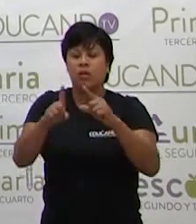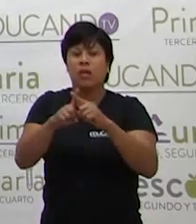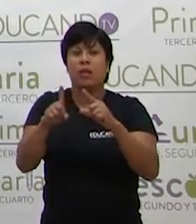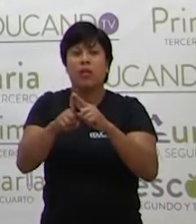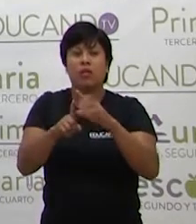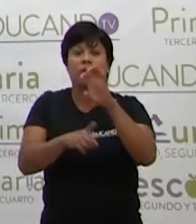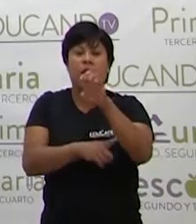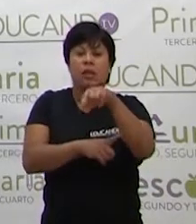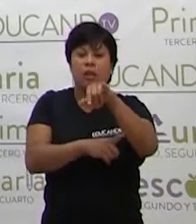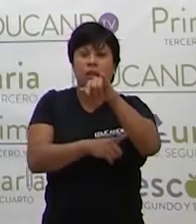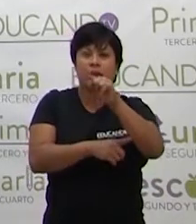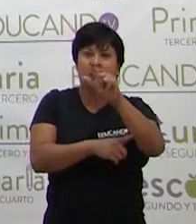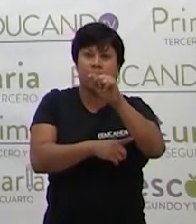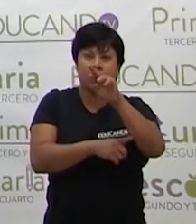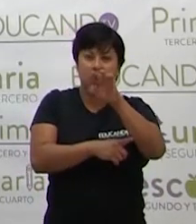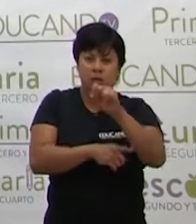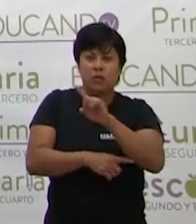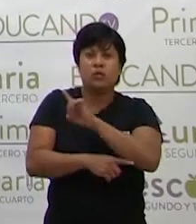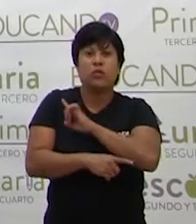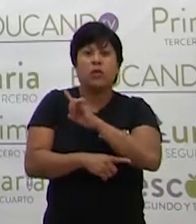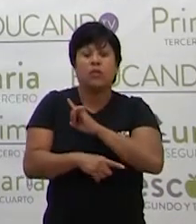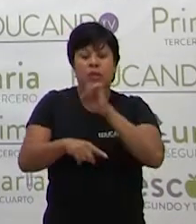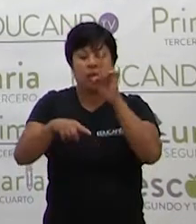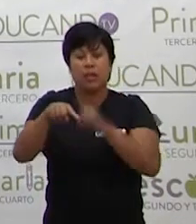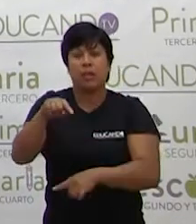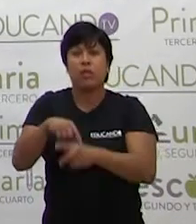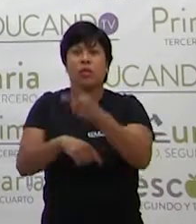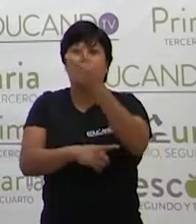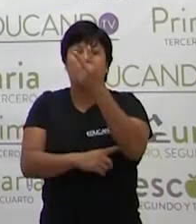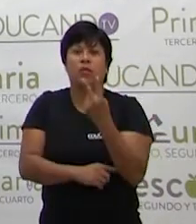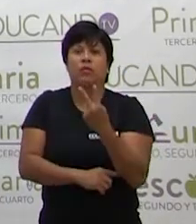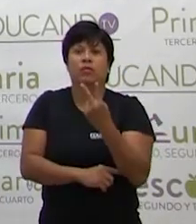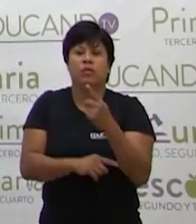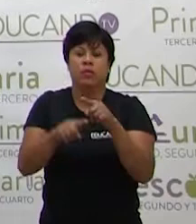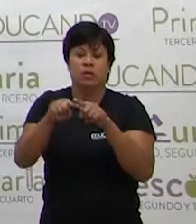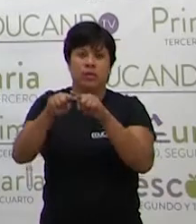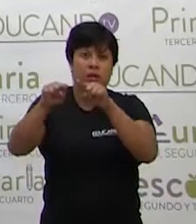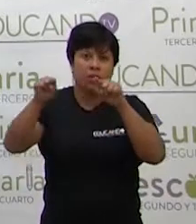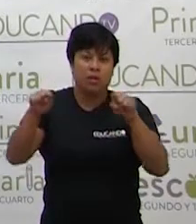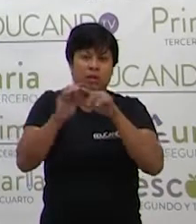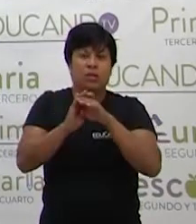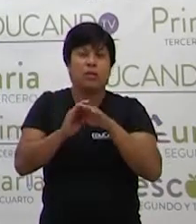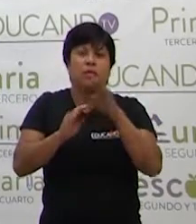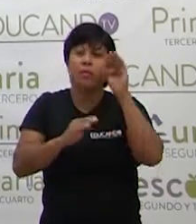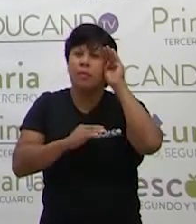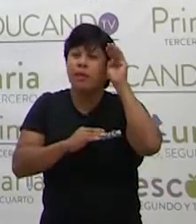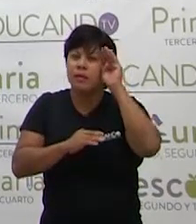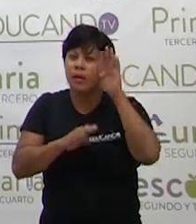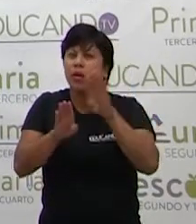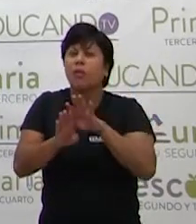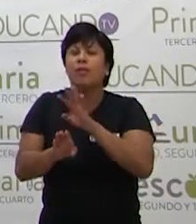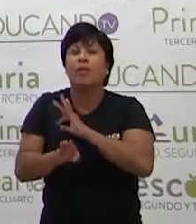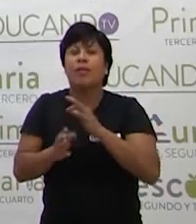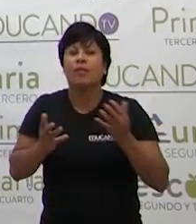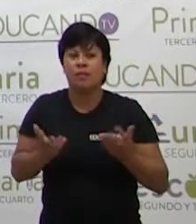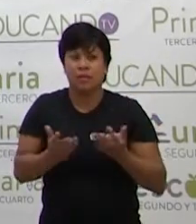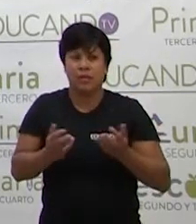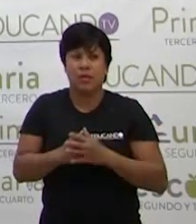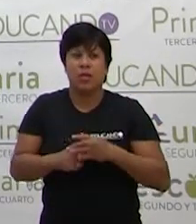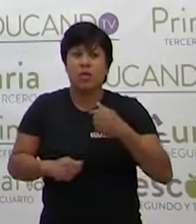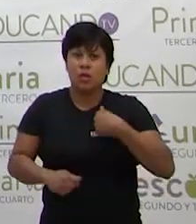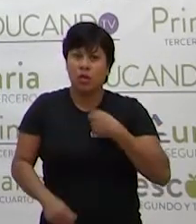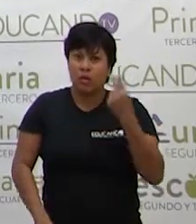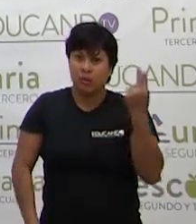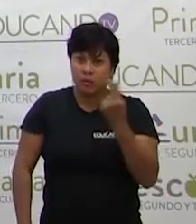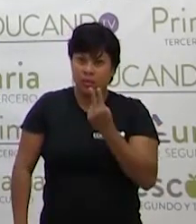equiláteros solo quitando dos líneas. A ver, piensa cómo le vas a hacer. Necesito